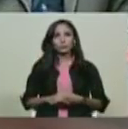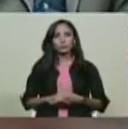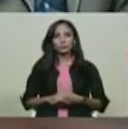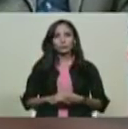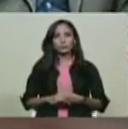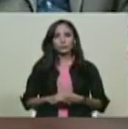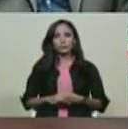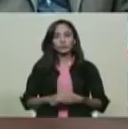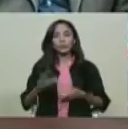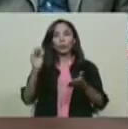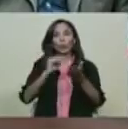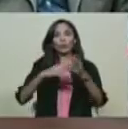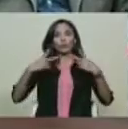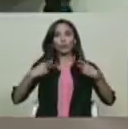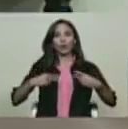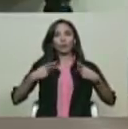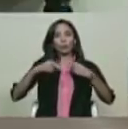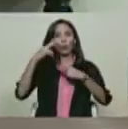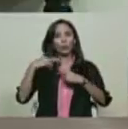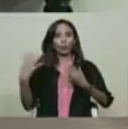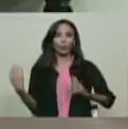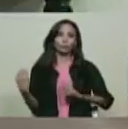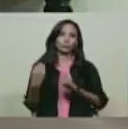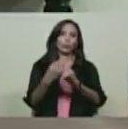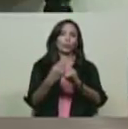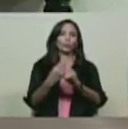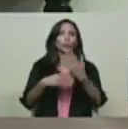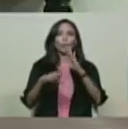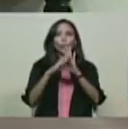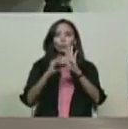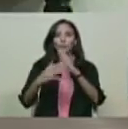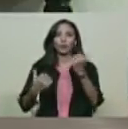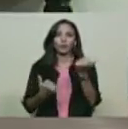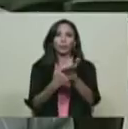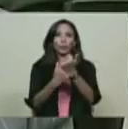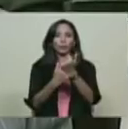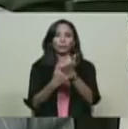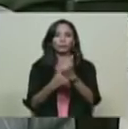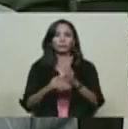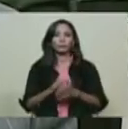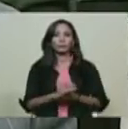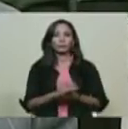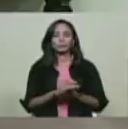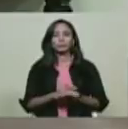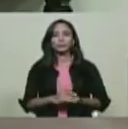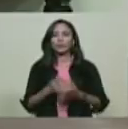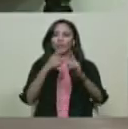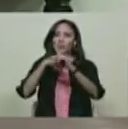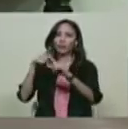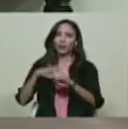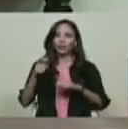Ha vuelto Aristóbulo, con espíritu constituyente, Mota Domínguez.